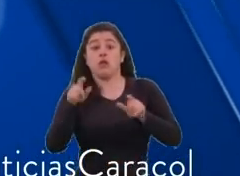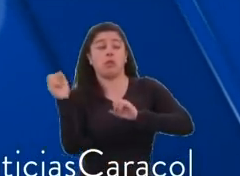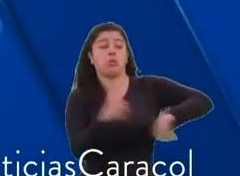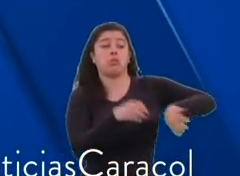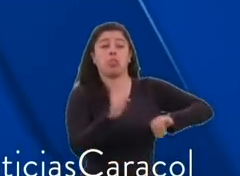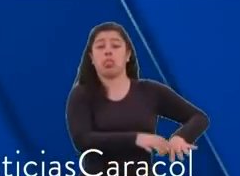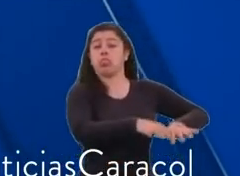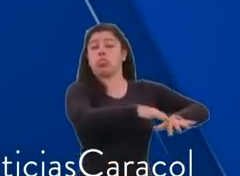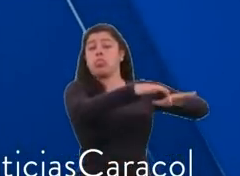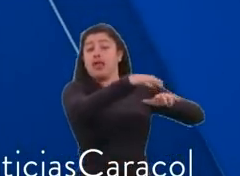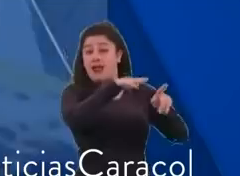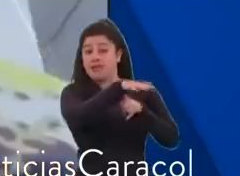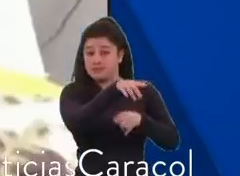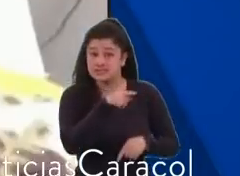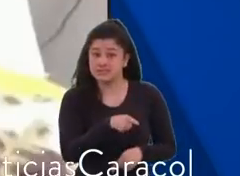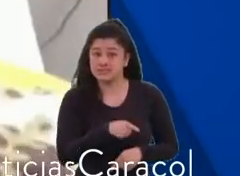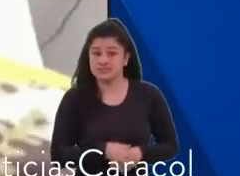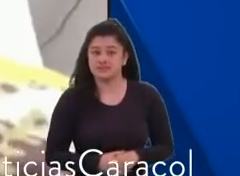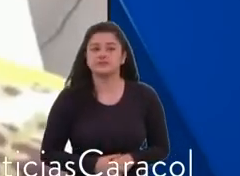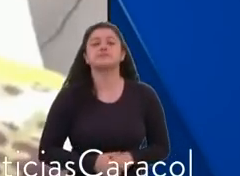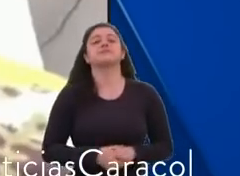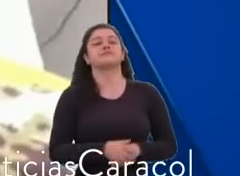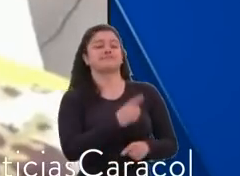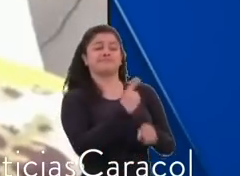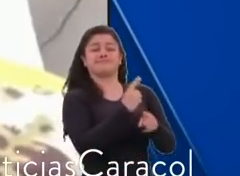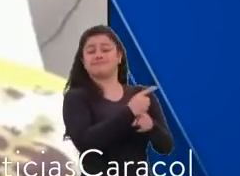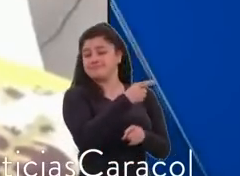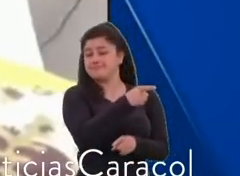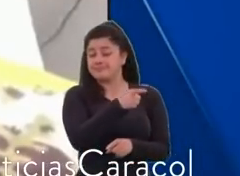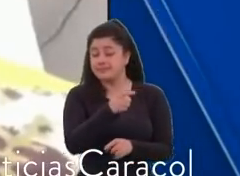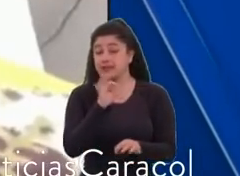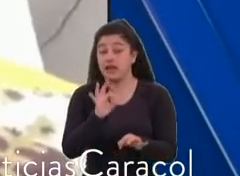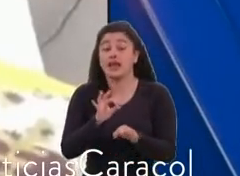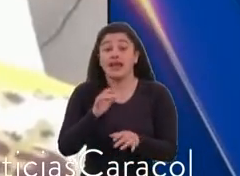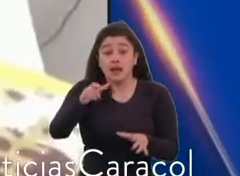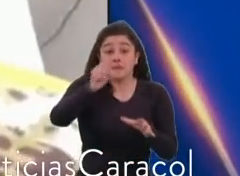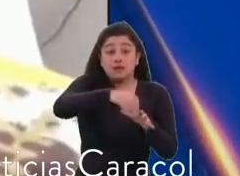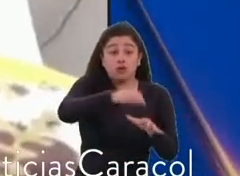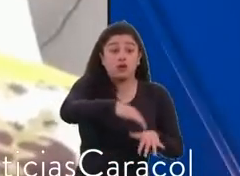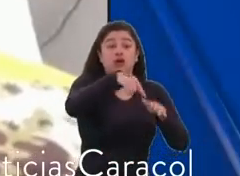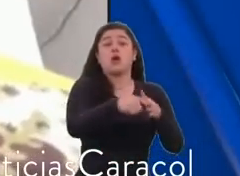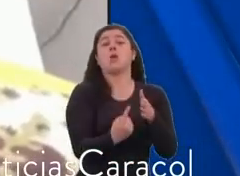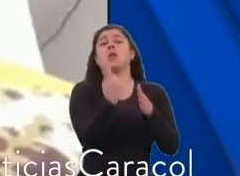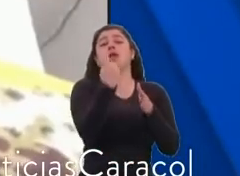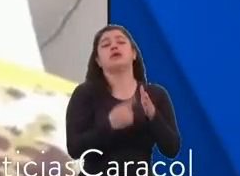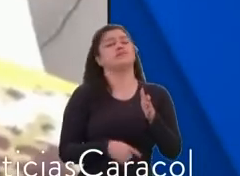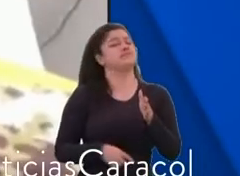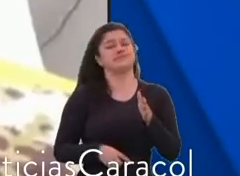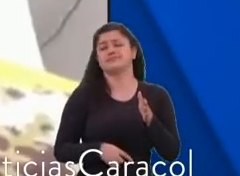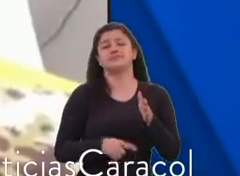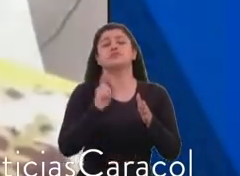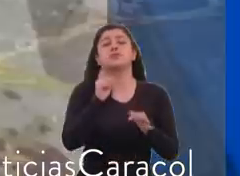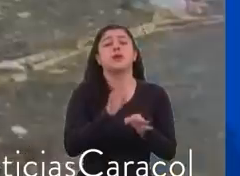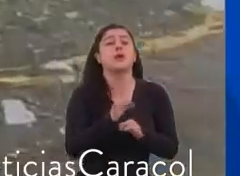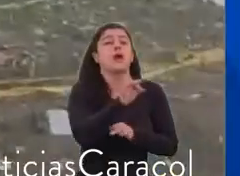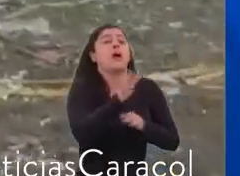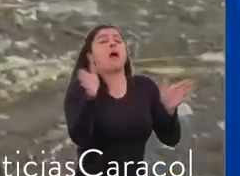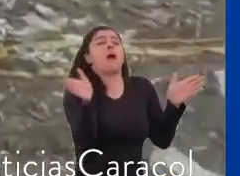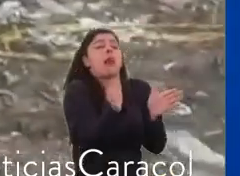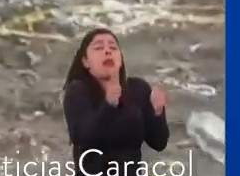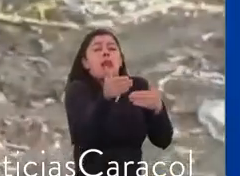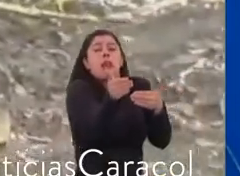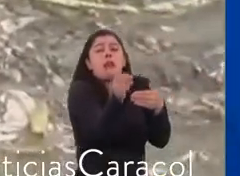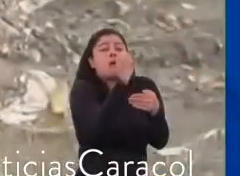Y no solo el basurero, quienes conocemos Capurganá sabemos que es una localidad pequeña, los servicios públicos, el agua,